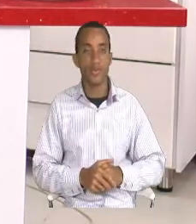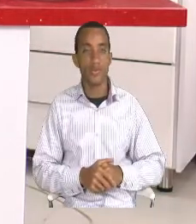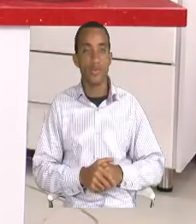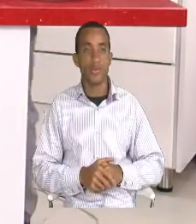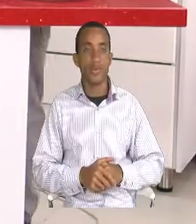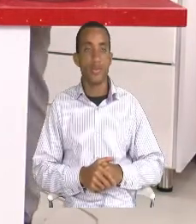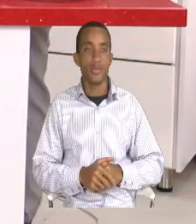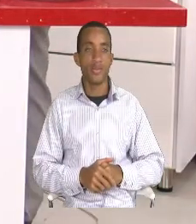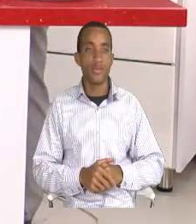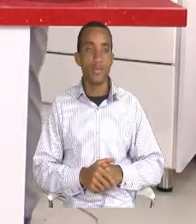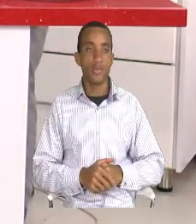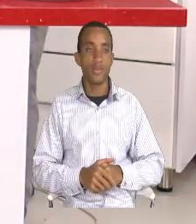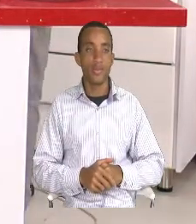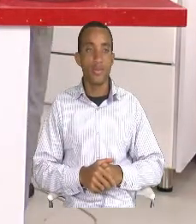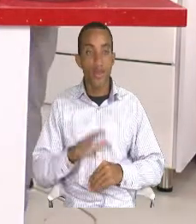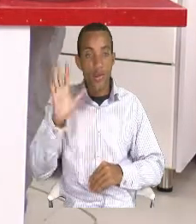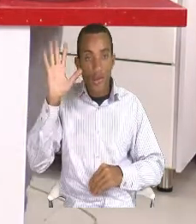Don Jaime.